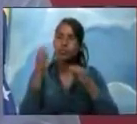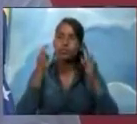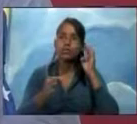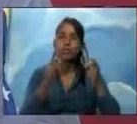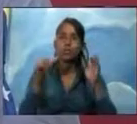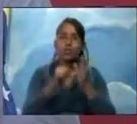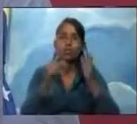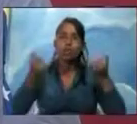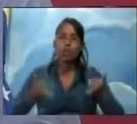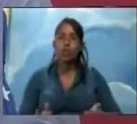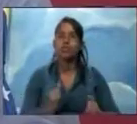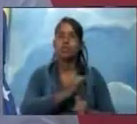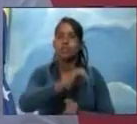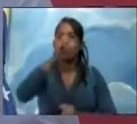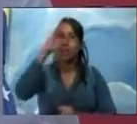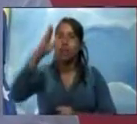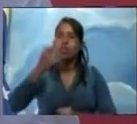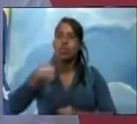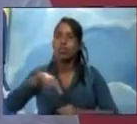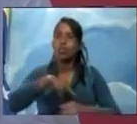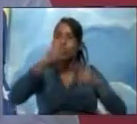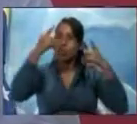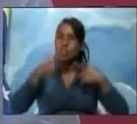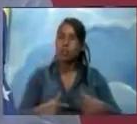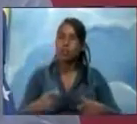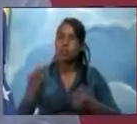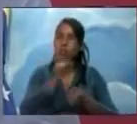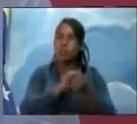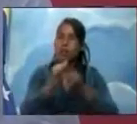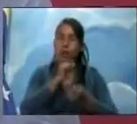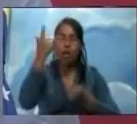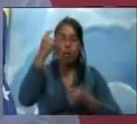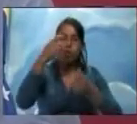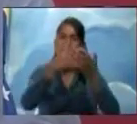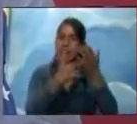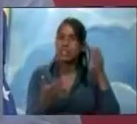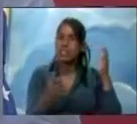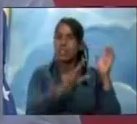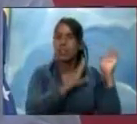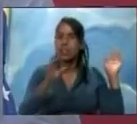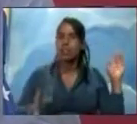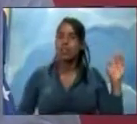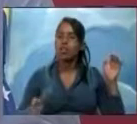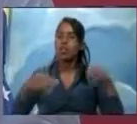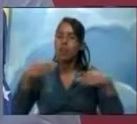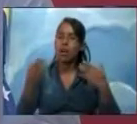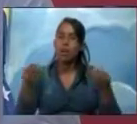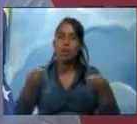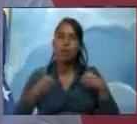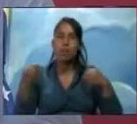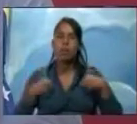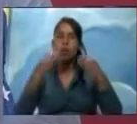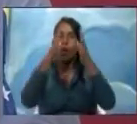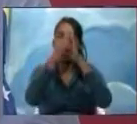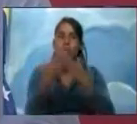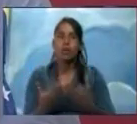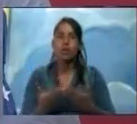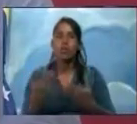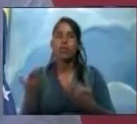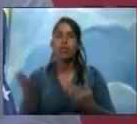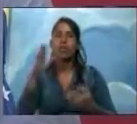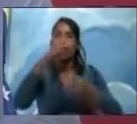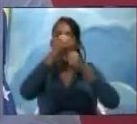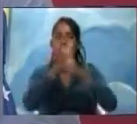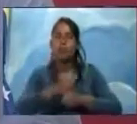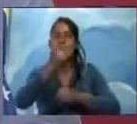donde los hijos de Dios, nosotros los que somos lavados por la sangre de Cristo, los que vivimos la palabra, lo que